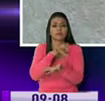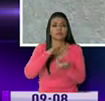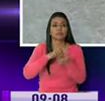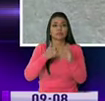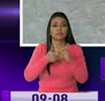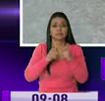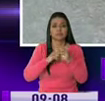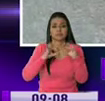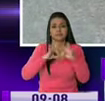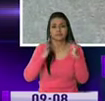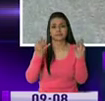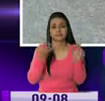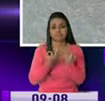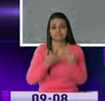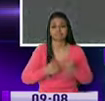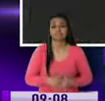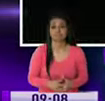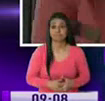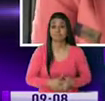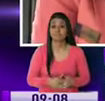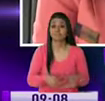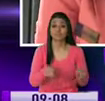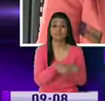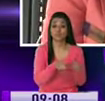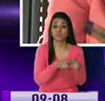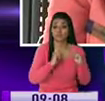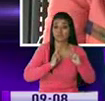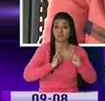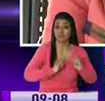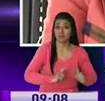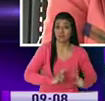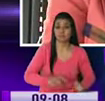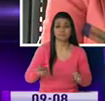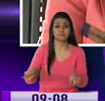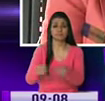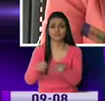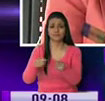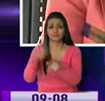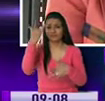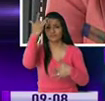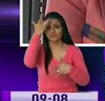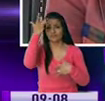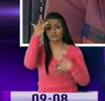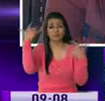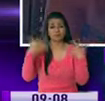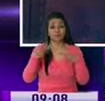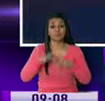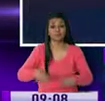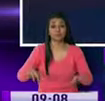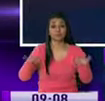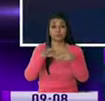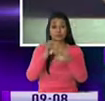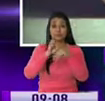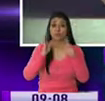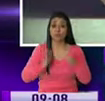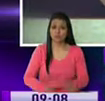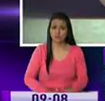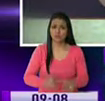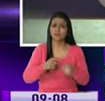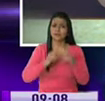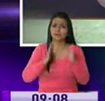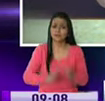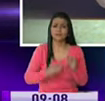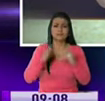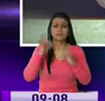La verdad es que este es, con el cáncer, esas enfermedades catastróficas, que es importante nosotros ecuatorianos, quiteños sobre